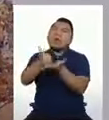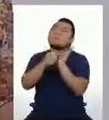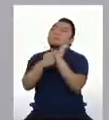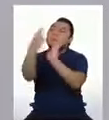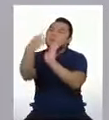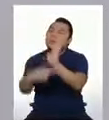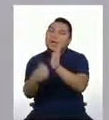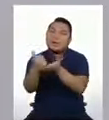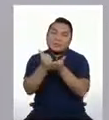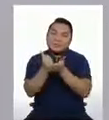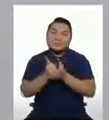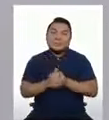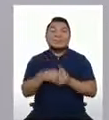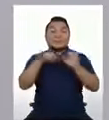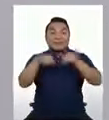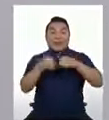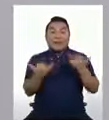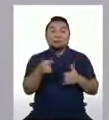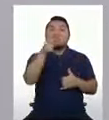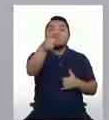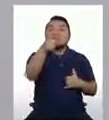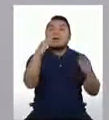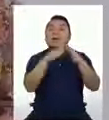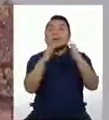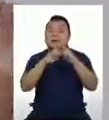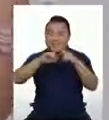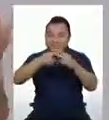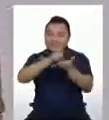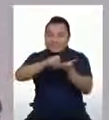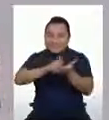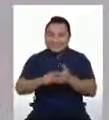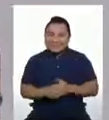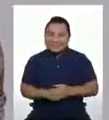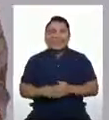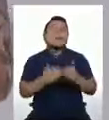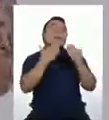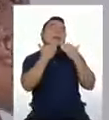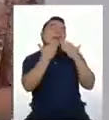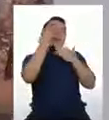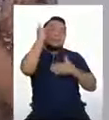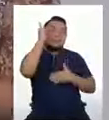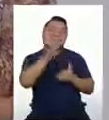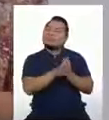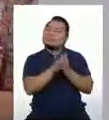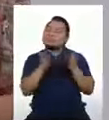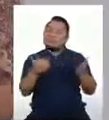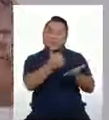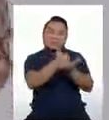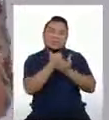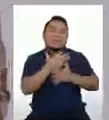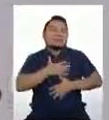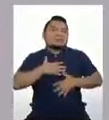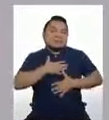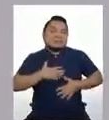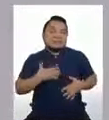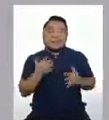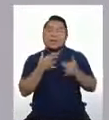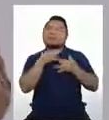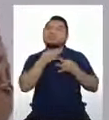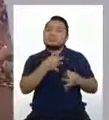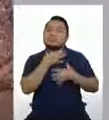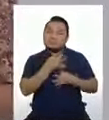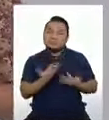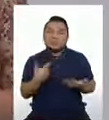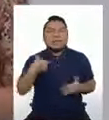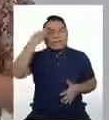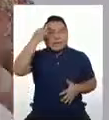y ahora les toca a los chicos y chicas empezar a escribir. Muchas gracias, profesora. Ha sido una clase muy divertida y súper interesante.